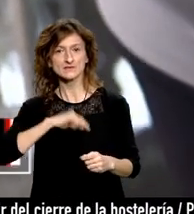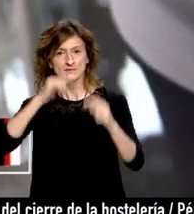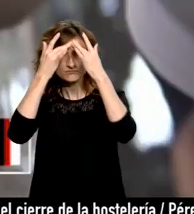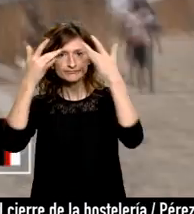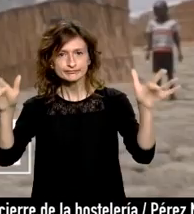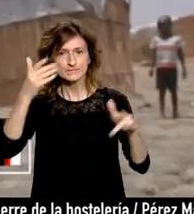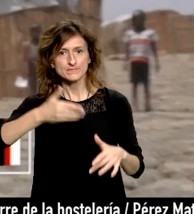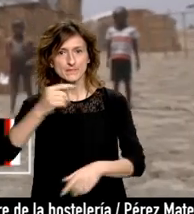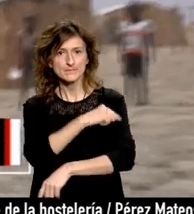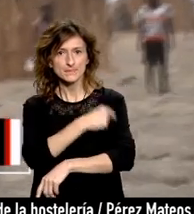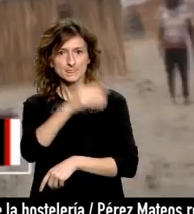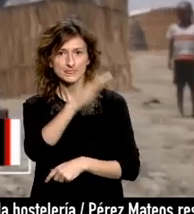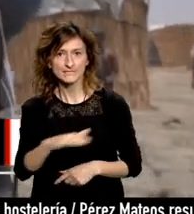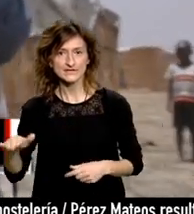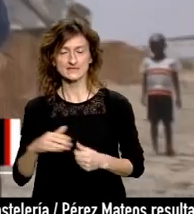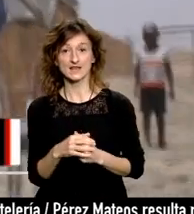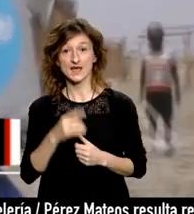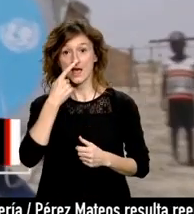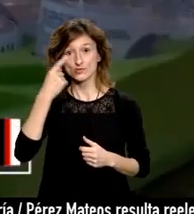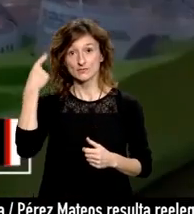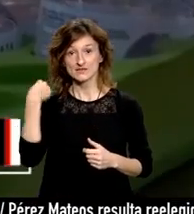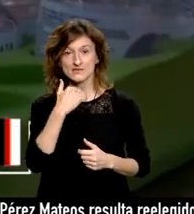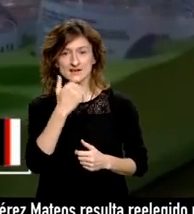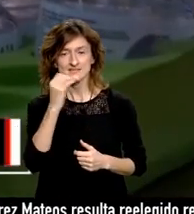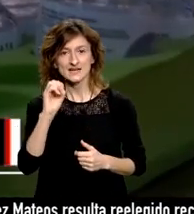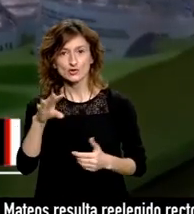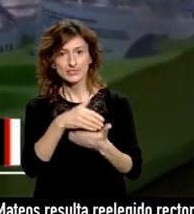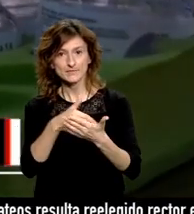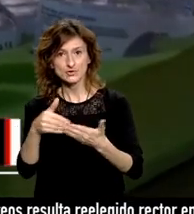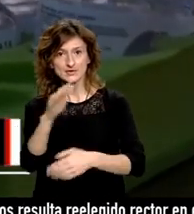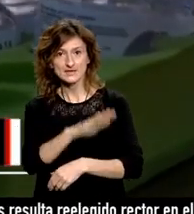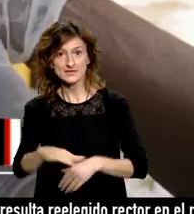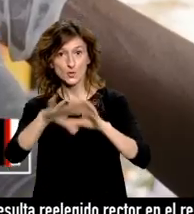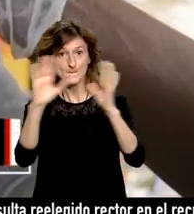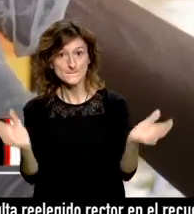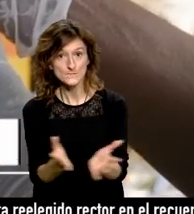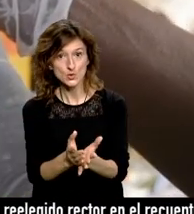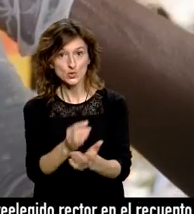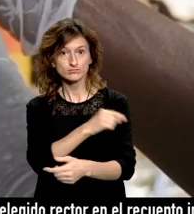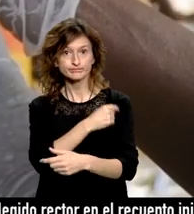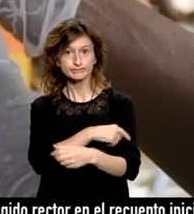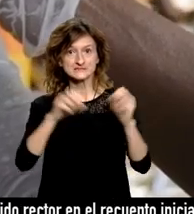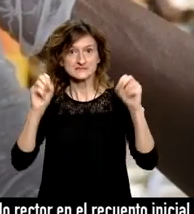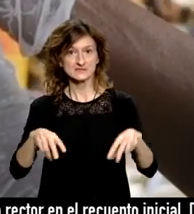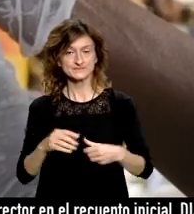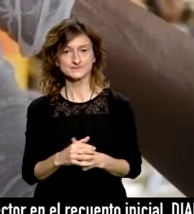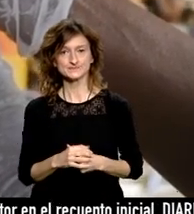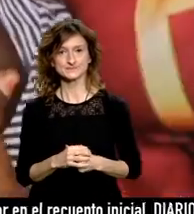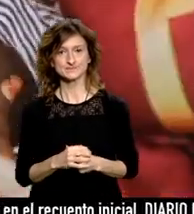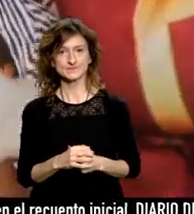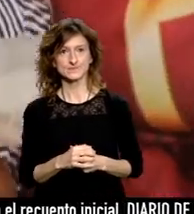la importancia de la vacunación infantil. El año pasado, casi 14 millones de niños en el mundo no fueron